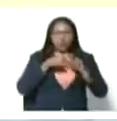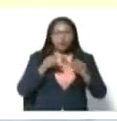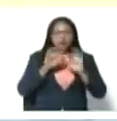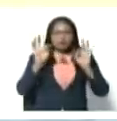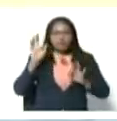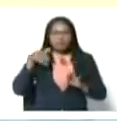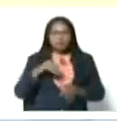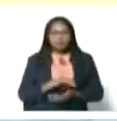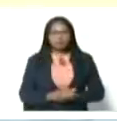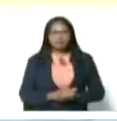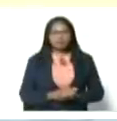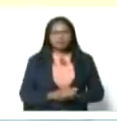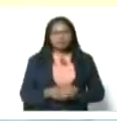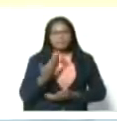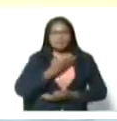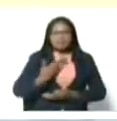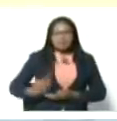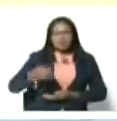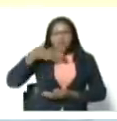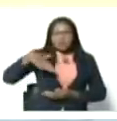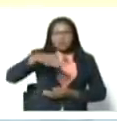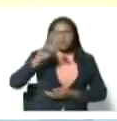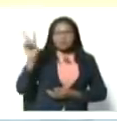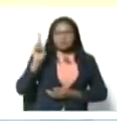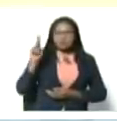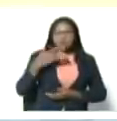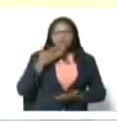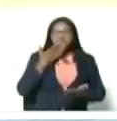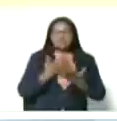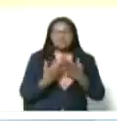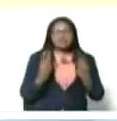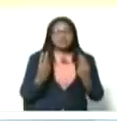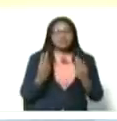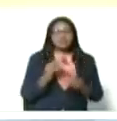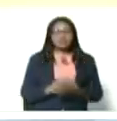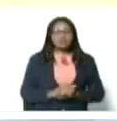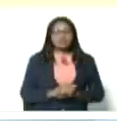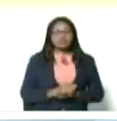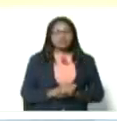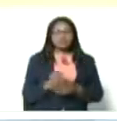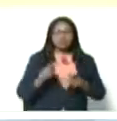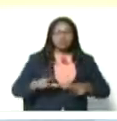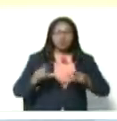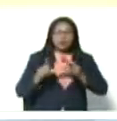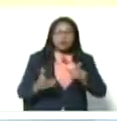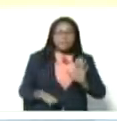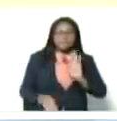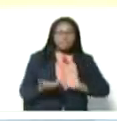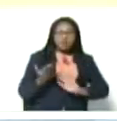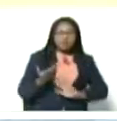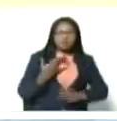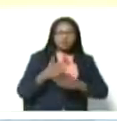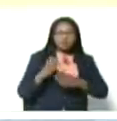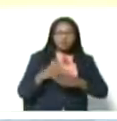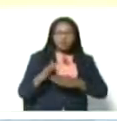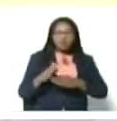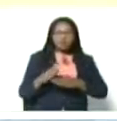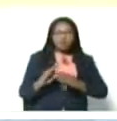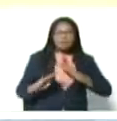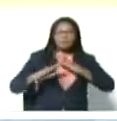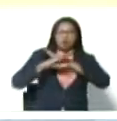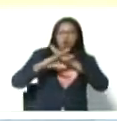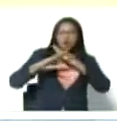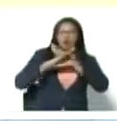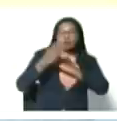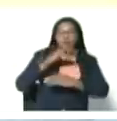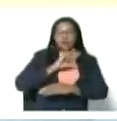materia. Así que, presidente, el pueblo de Venezuela da las gracias por este paso tan importante, a pesar del bloqueo criminal que hay contra